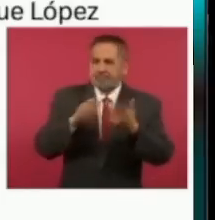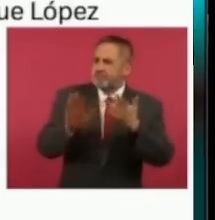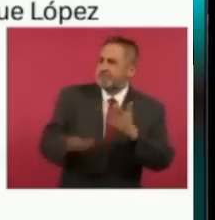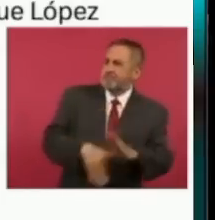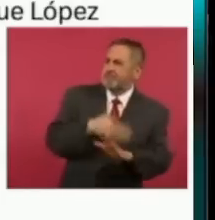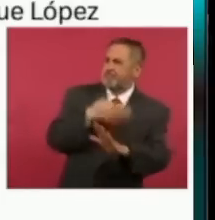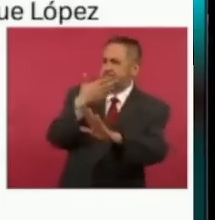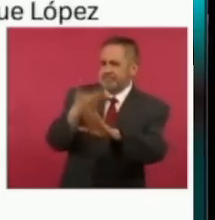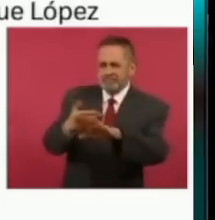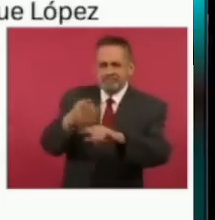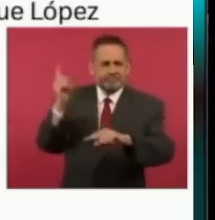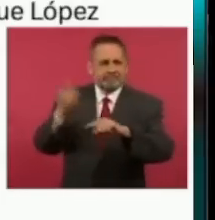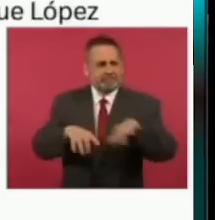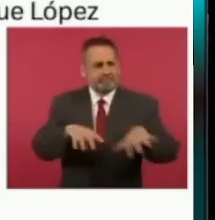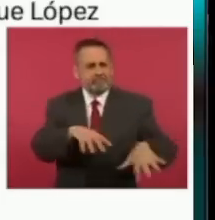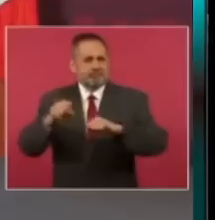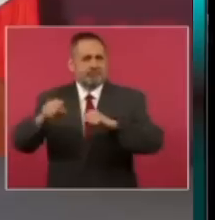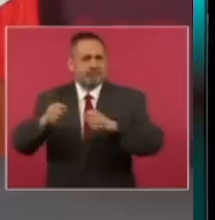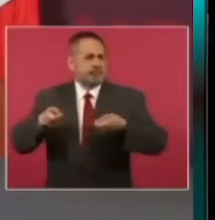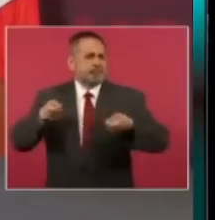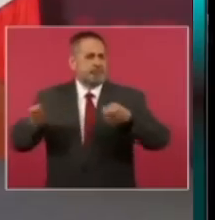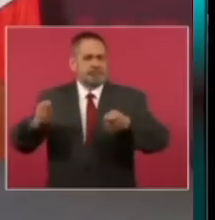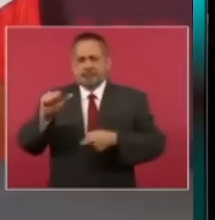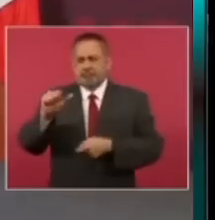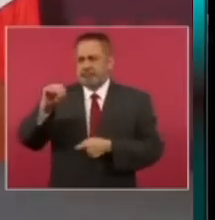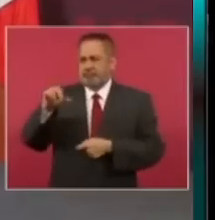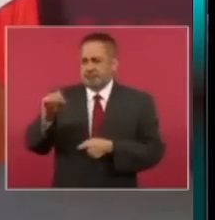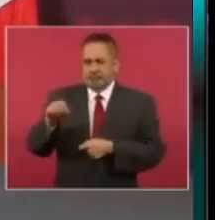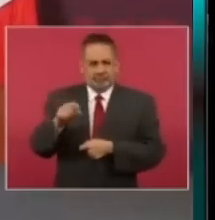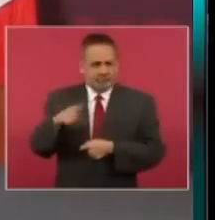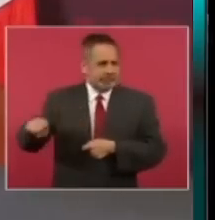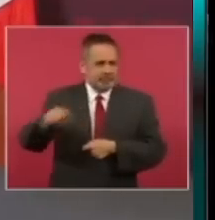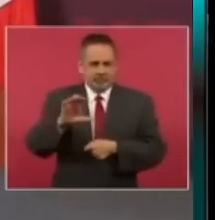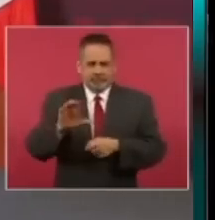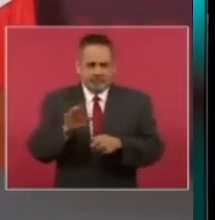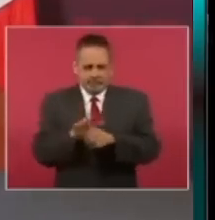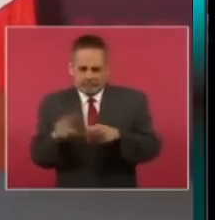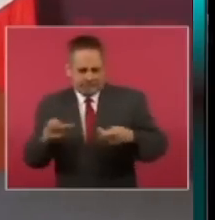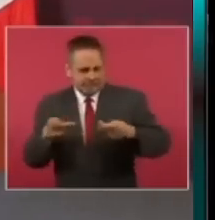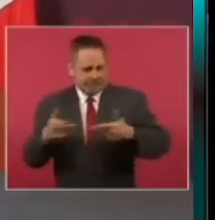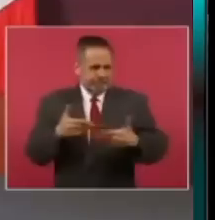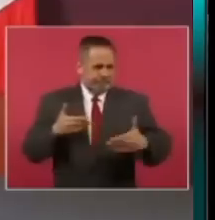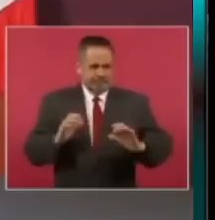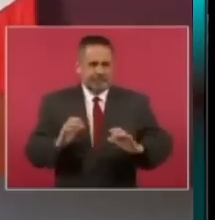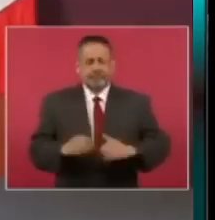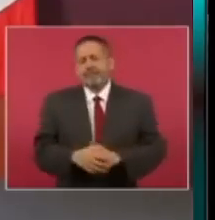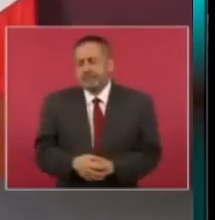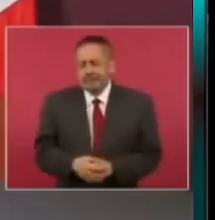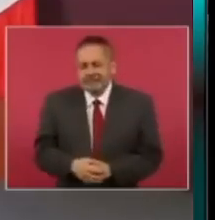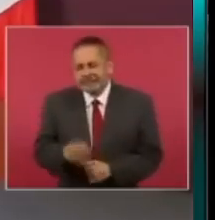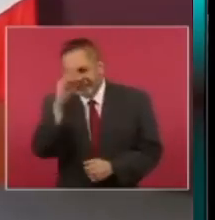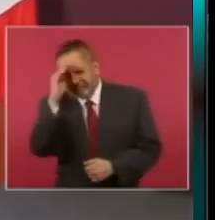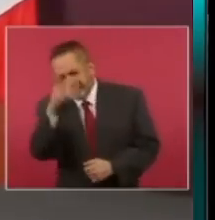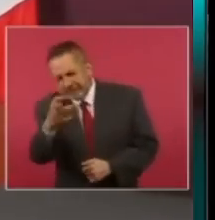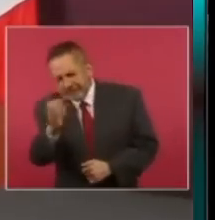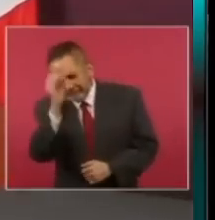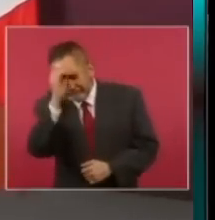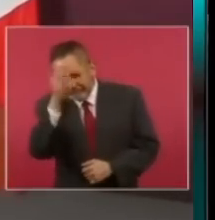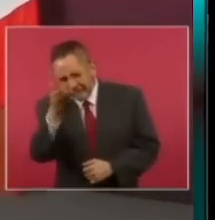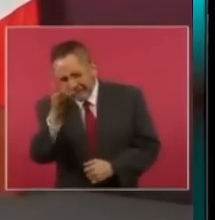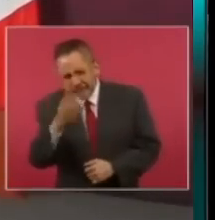pretende consumar. Estemos preparados. ¿Qué lectura le da usted a esto? Politiquería.